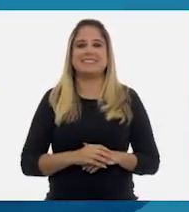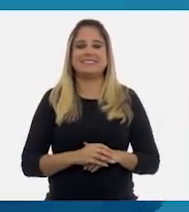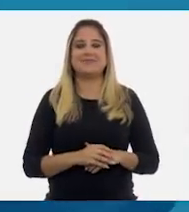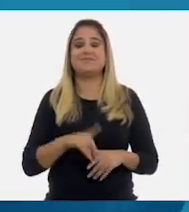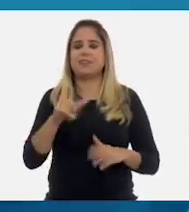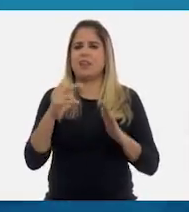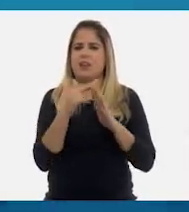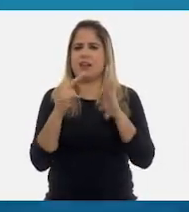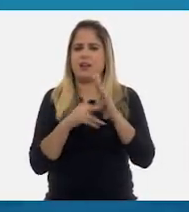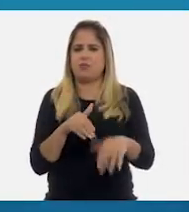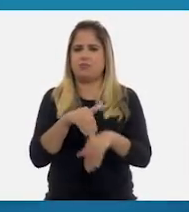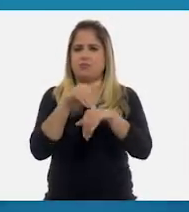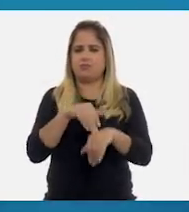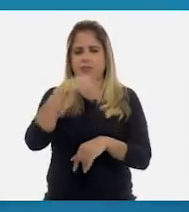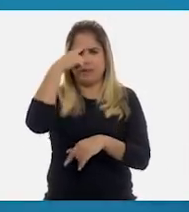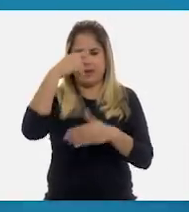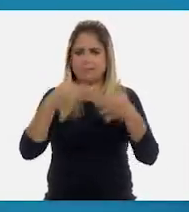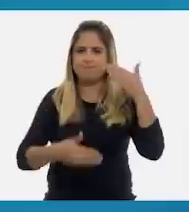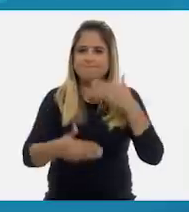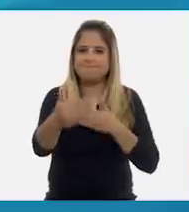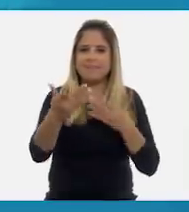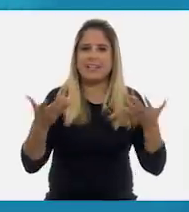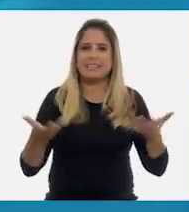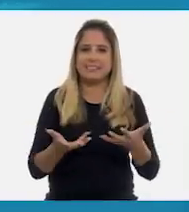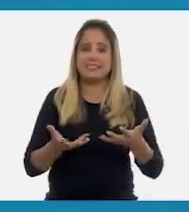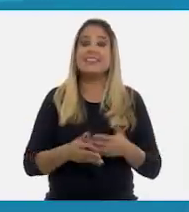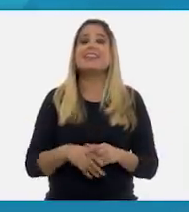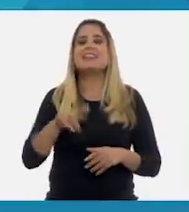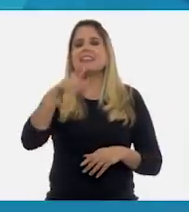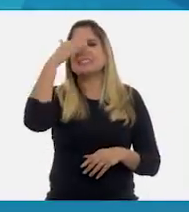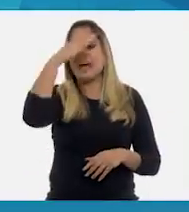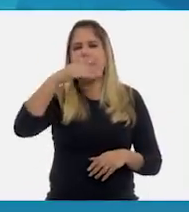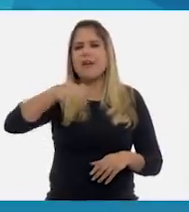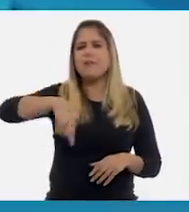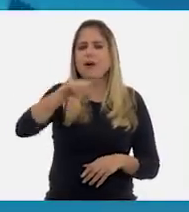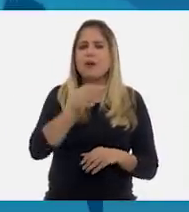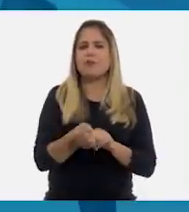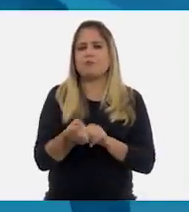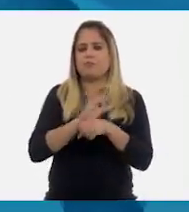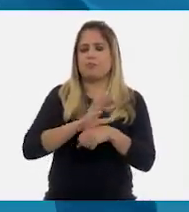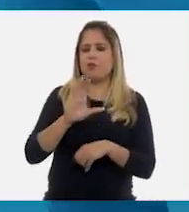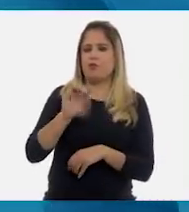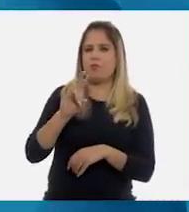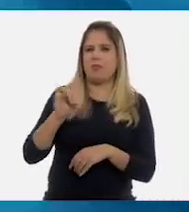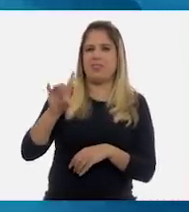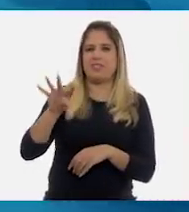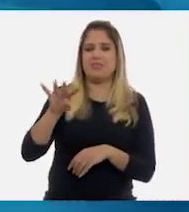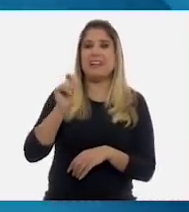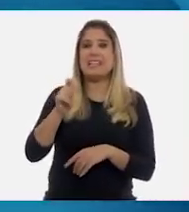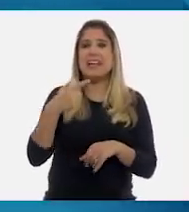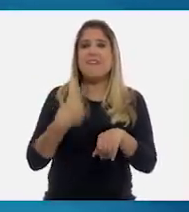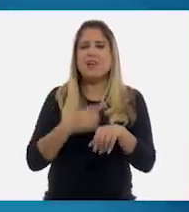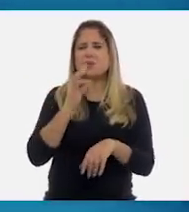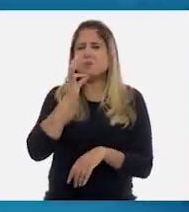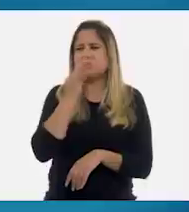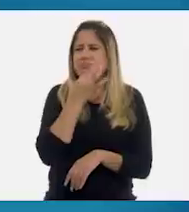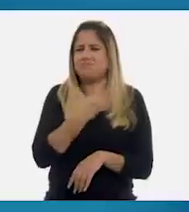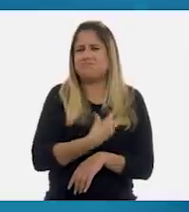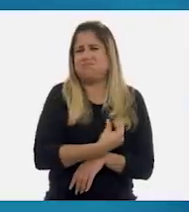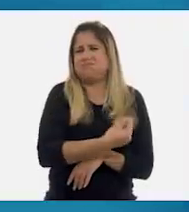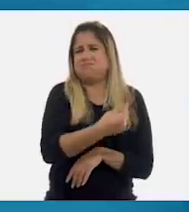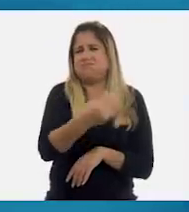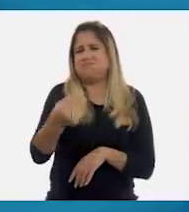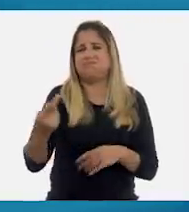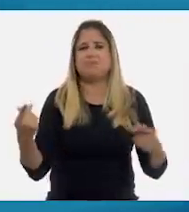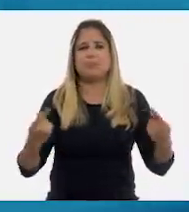Buenas prácticas para seguir adelante. Como todos sabemos, la COVID-19 es una enfermedad que se contagia muy fácilmente entre las